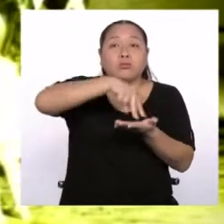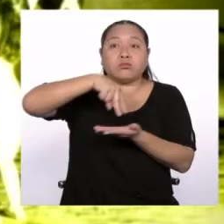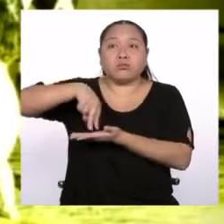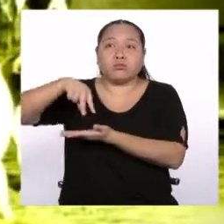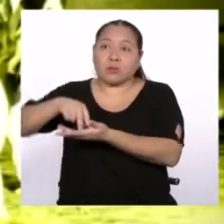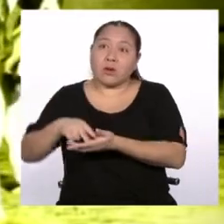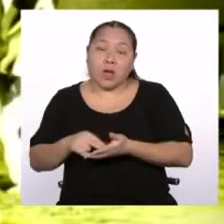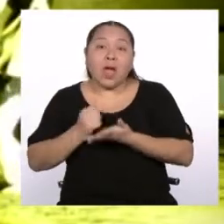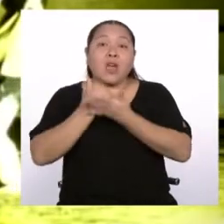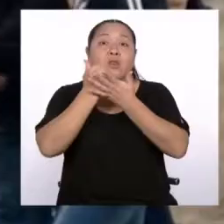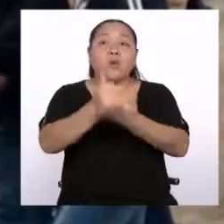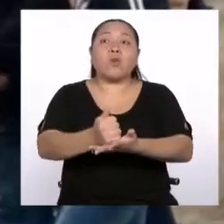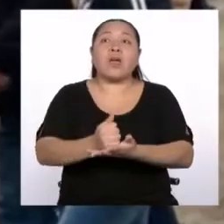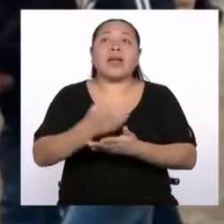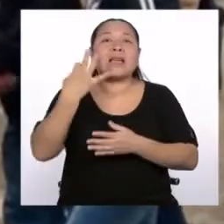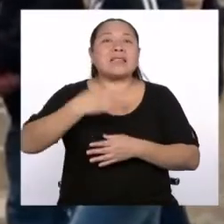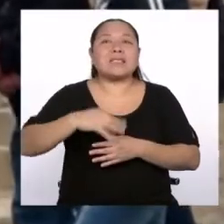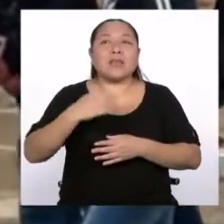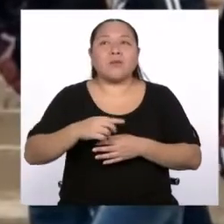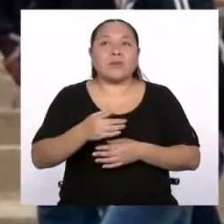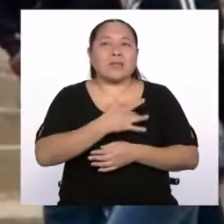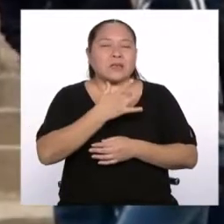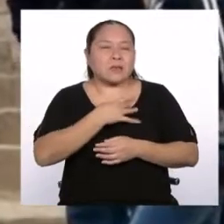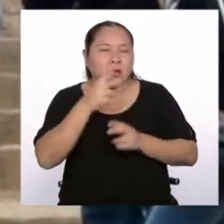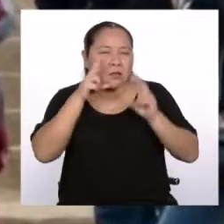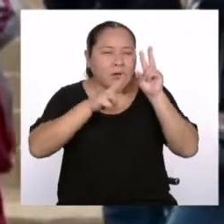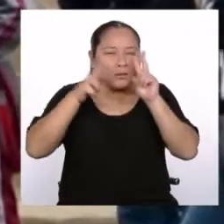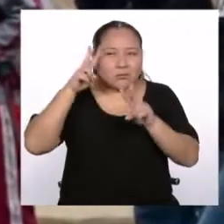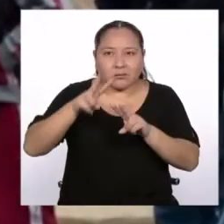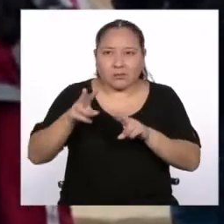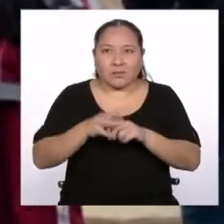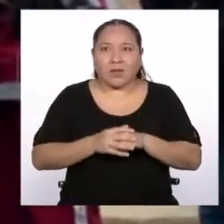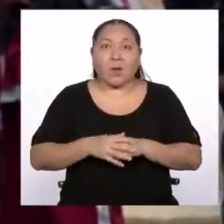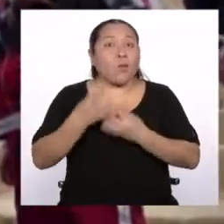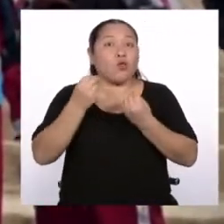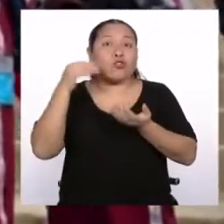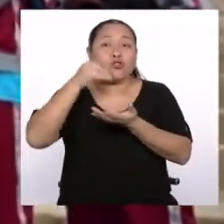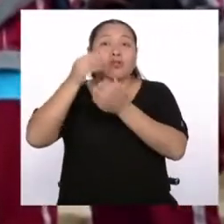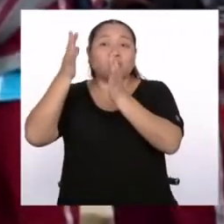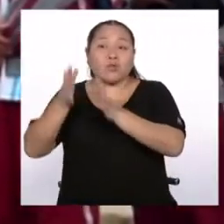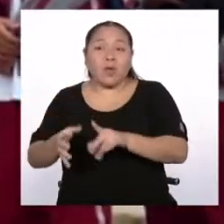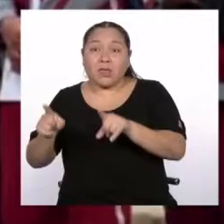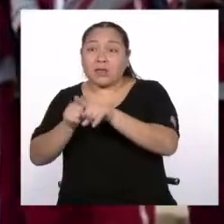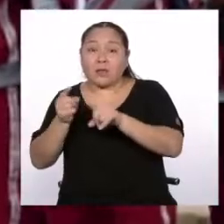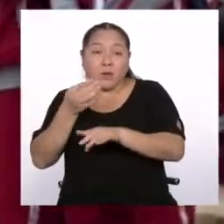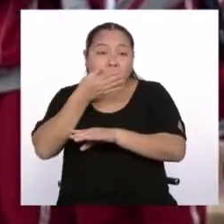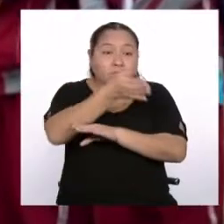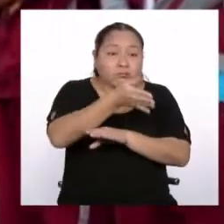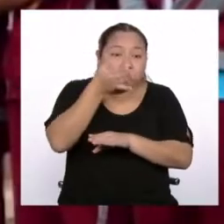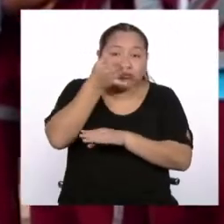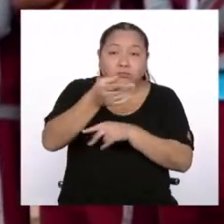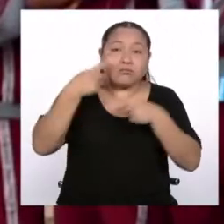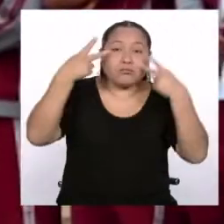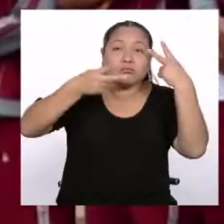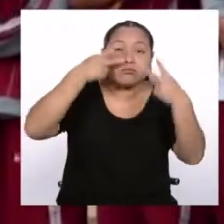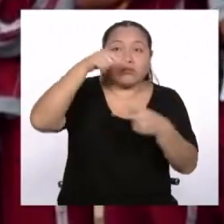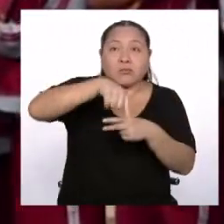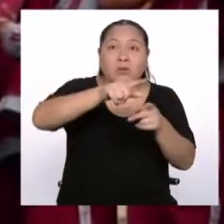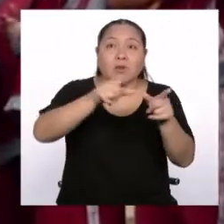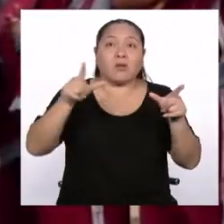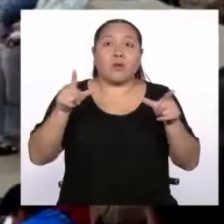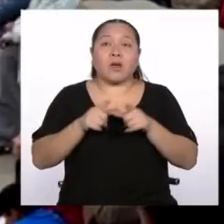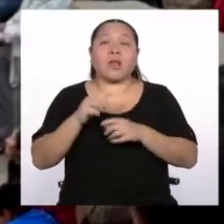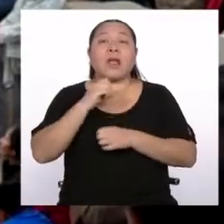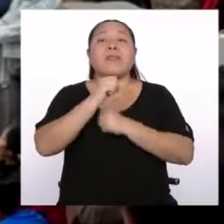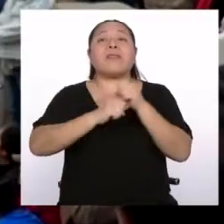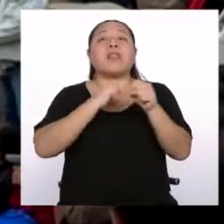lugar. Del mismo modo, aquí acuden a menudo estudiantes de colegios para visitar sus instalaciones. En el